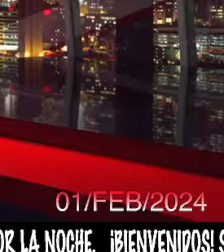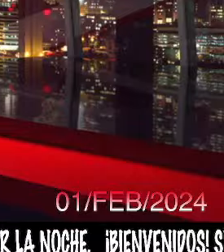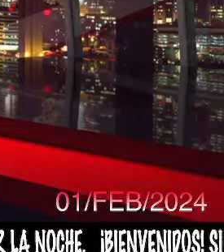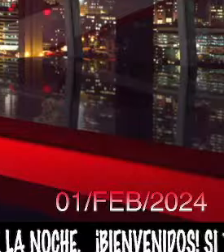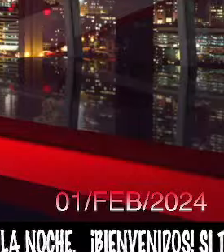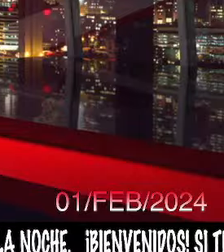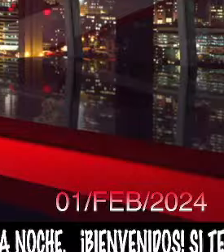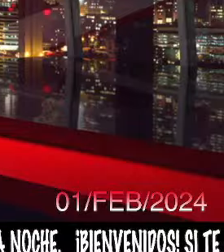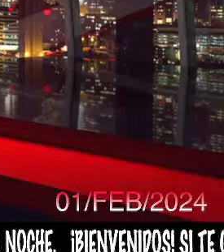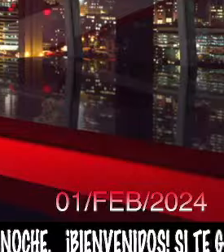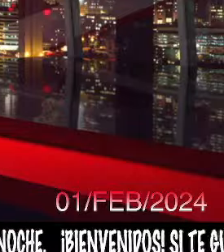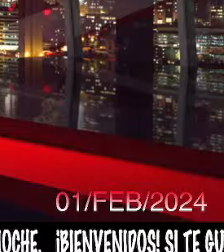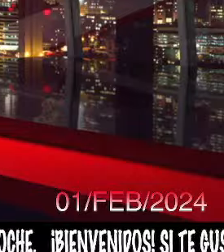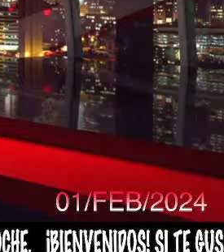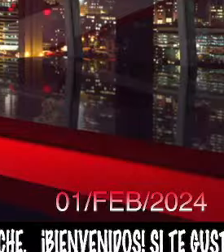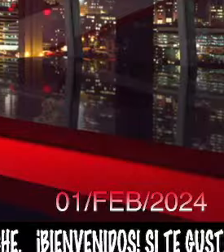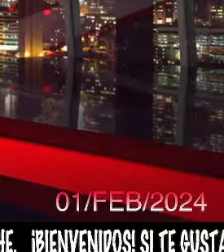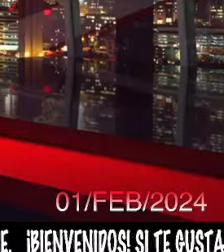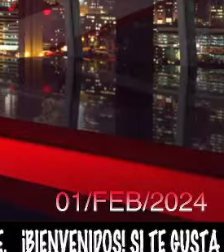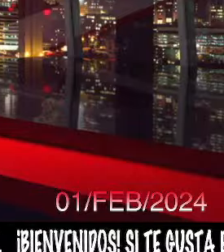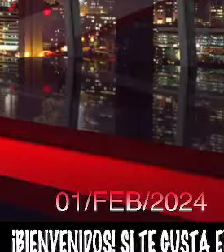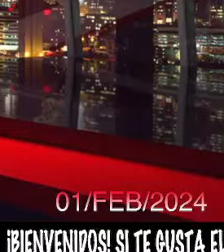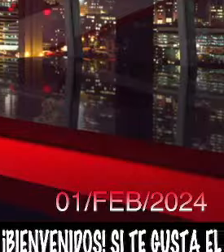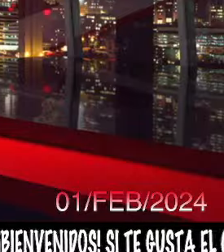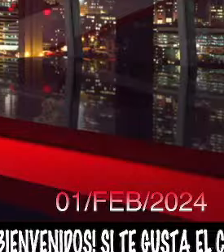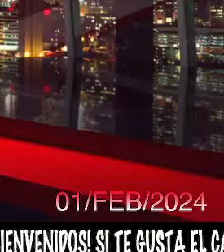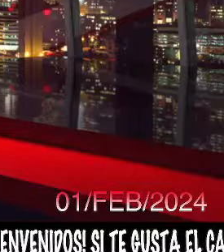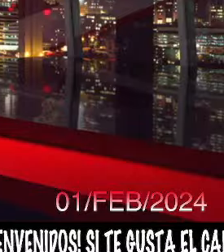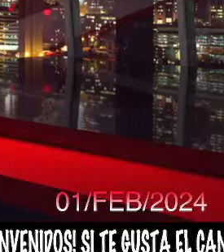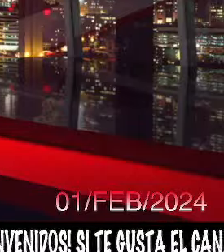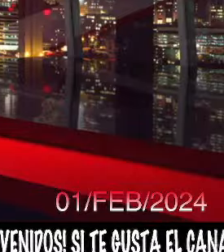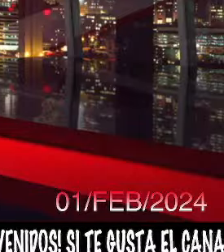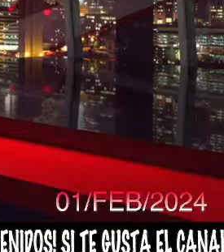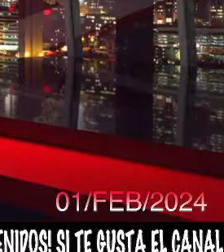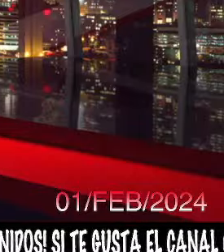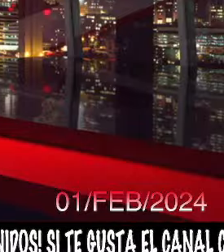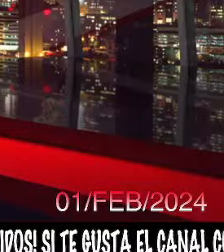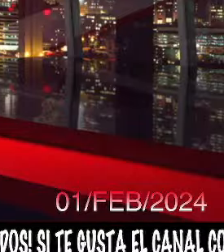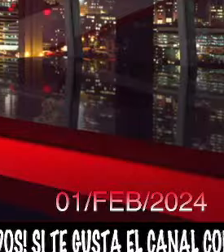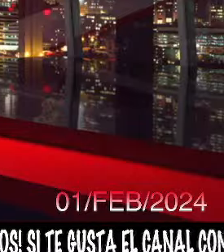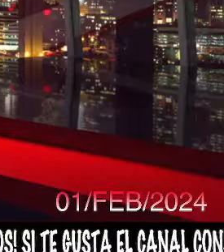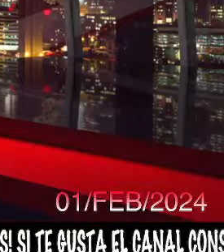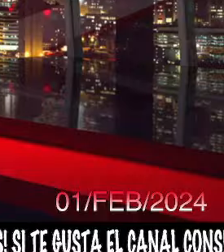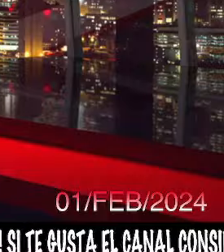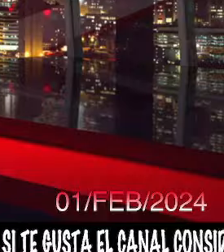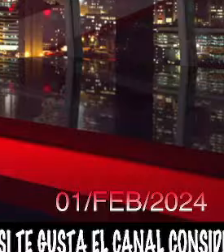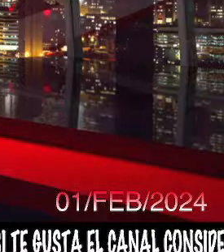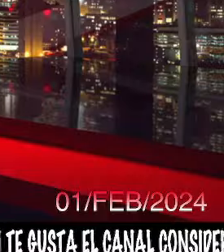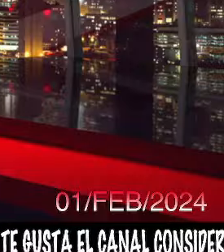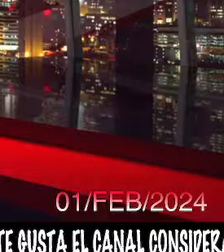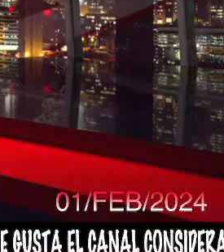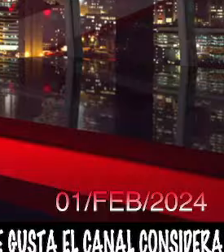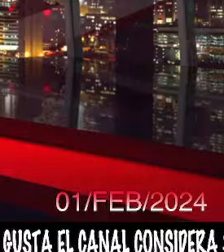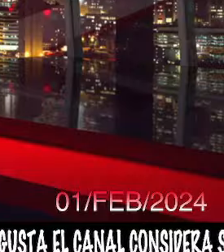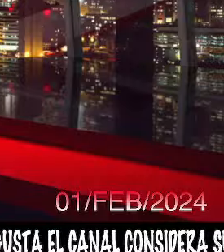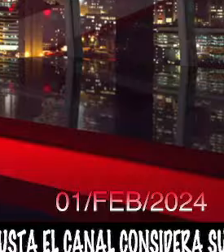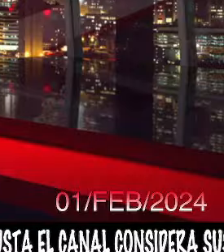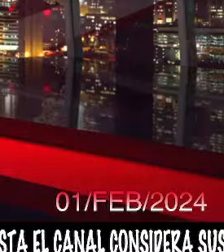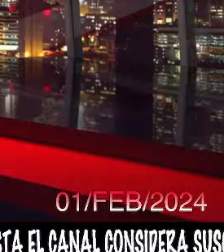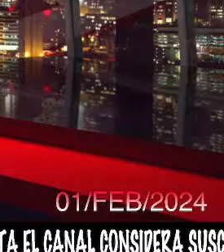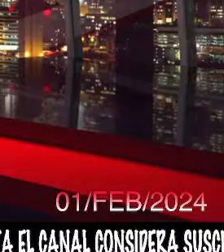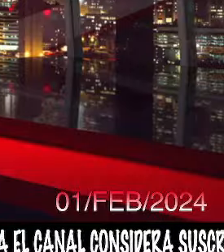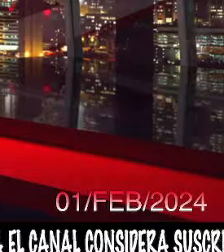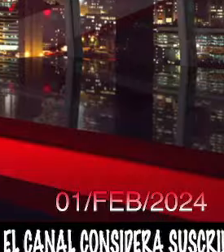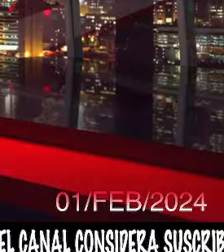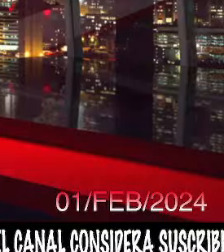Eurípides Flores, ¿sí se encuentra? Bueno, ahí estaban llamando a Eurípides Flores, que se conectó más adelante. Entonces le dieron la palabra al